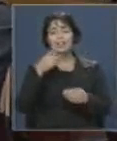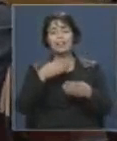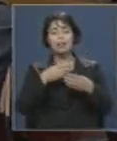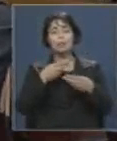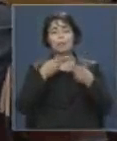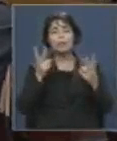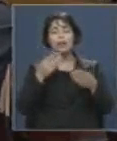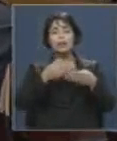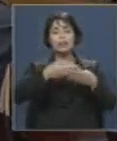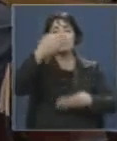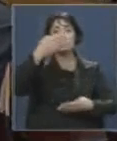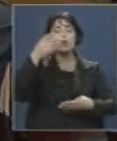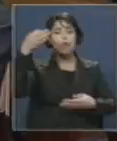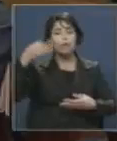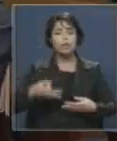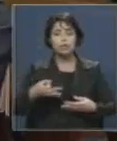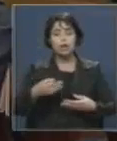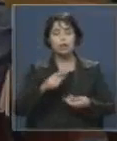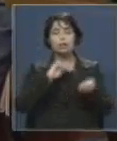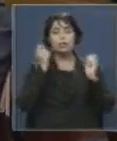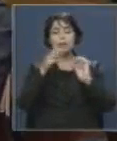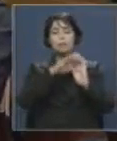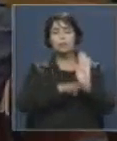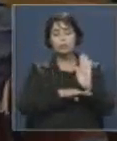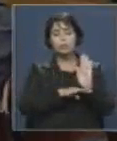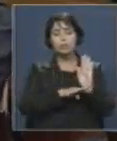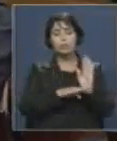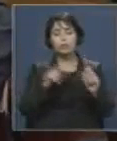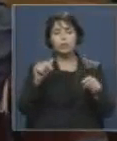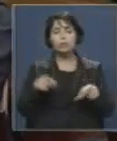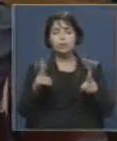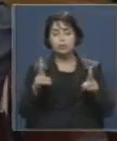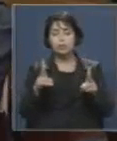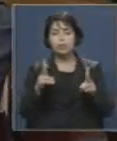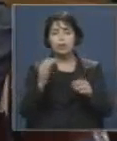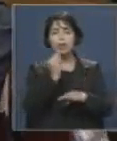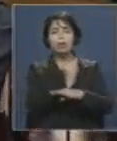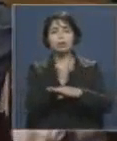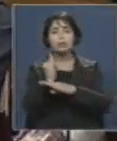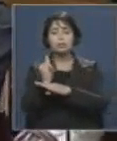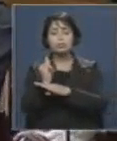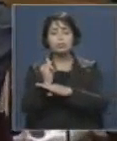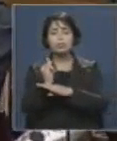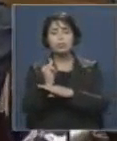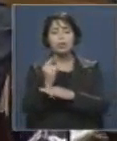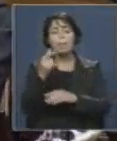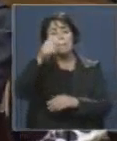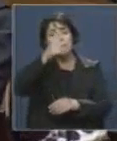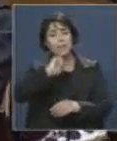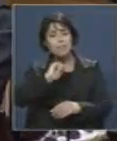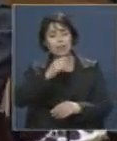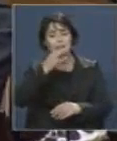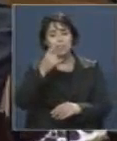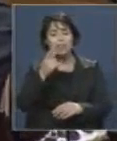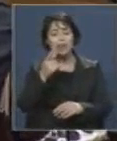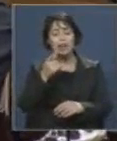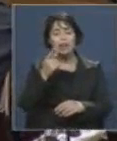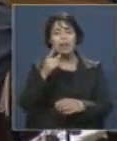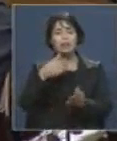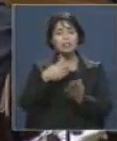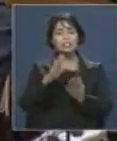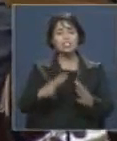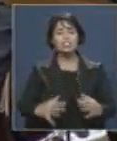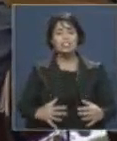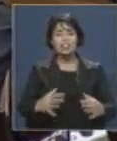Oficial. Y tras estos cambios, el protocolo ahora permitía que las instituciones, Presidenta, privadas que se declaren objetoras